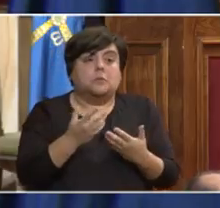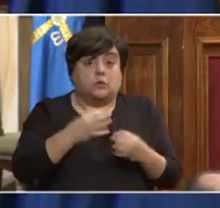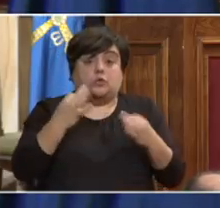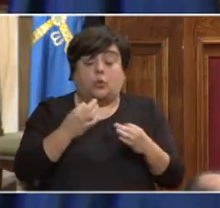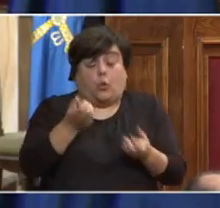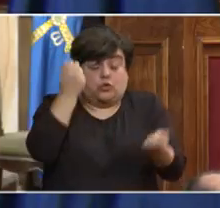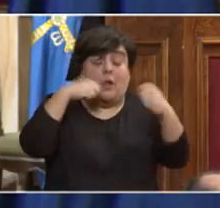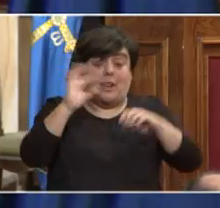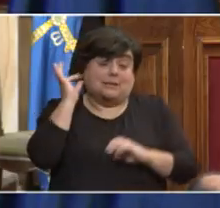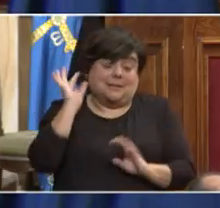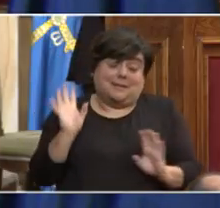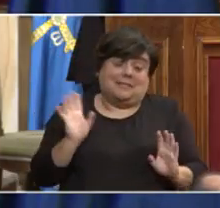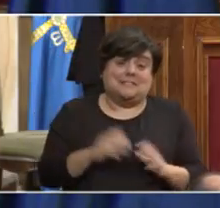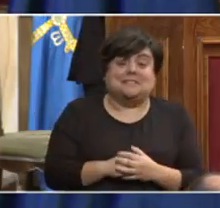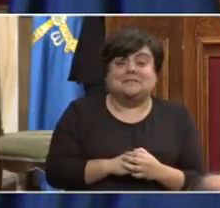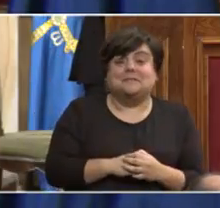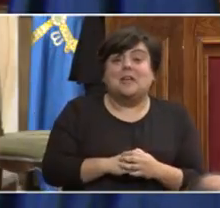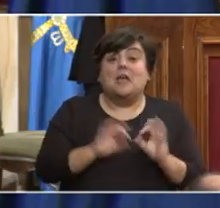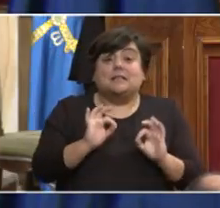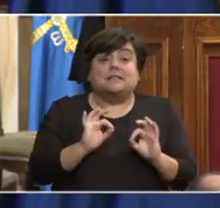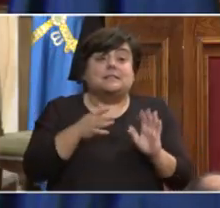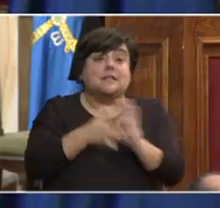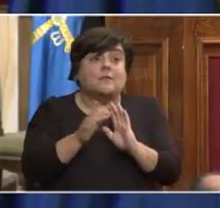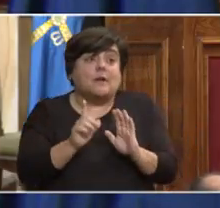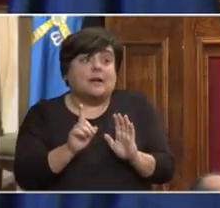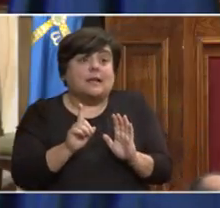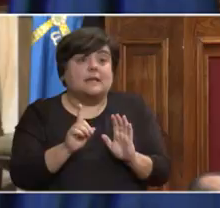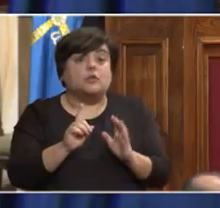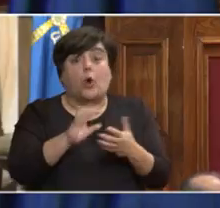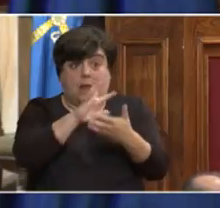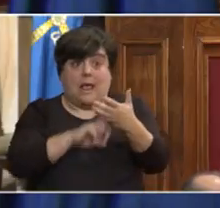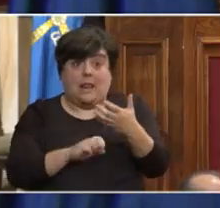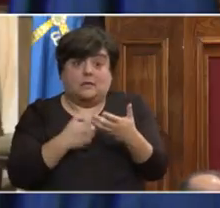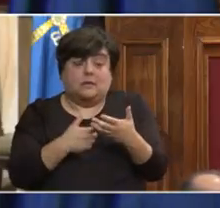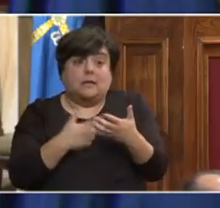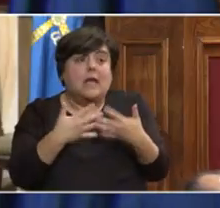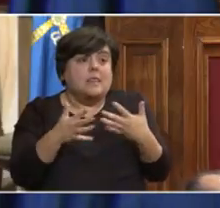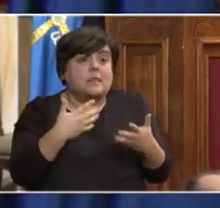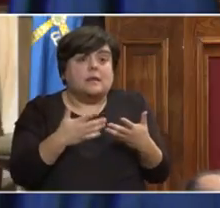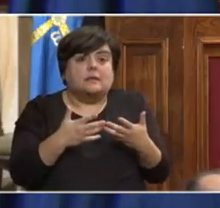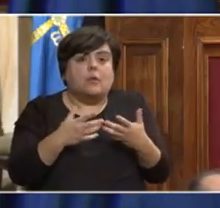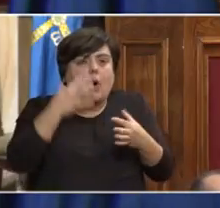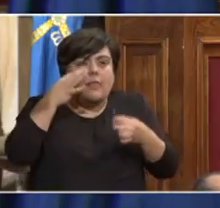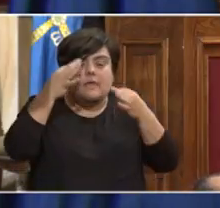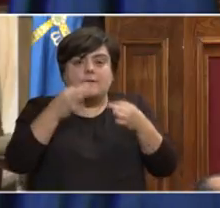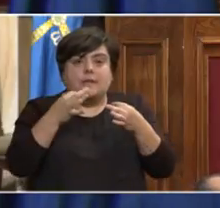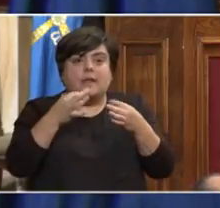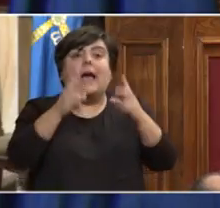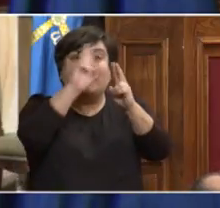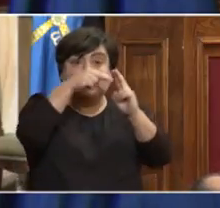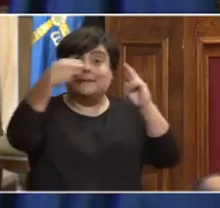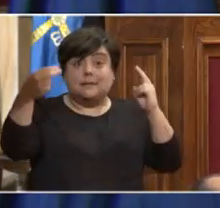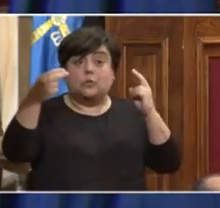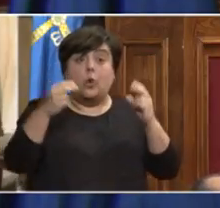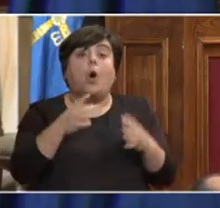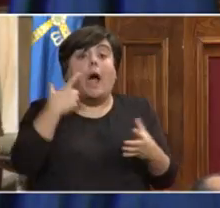actrices. Es por esto por lo que el tratado llevaría originalmente el título de El arte nuevo